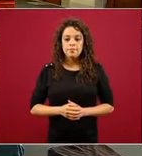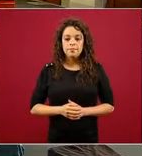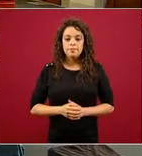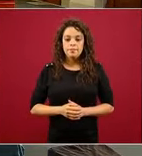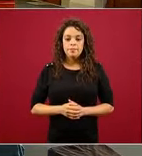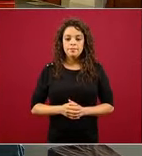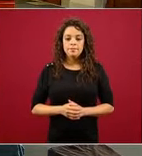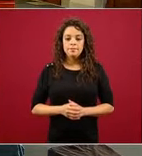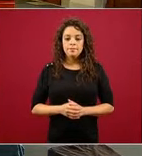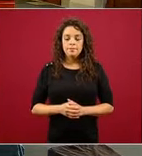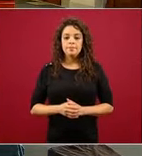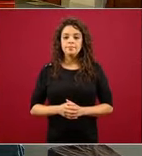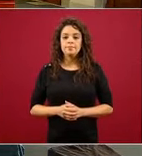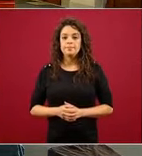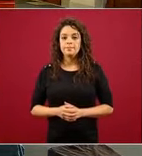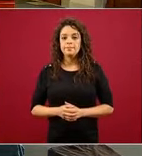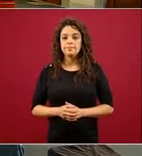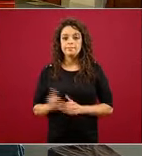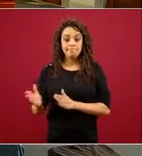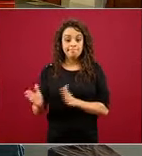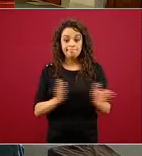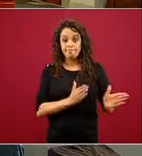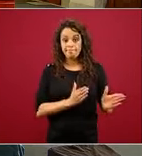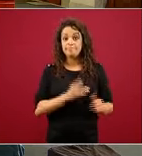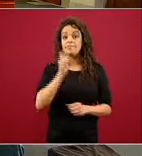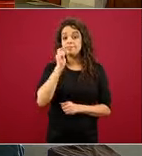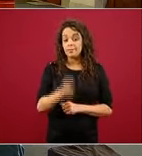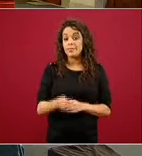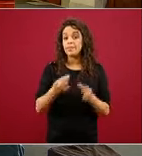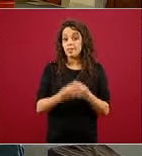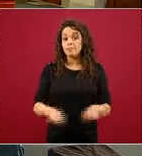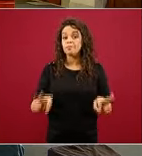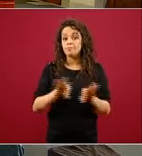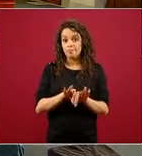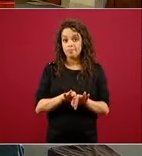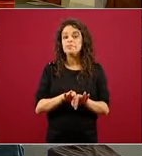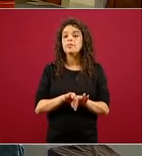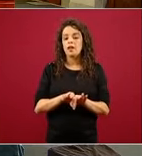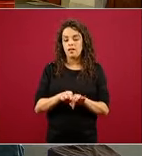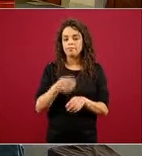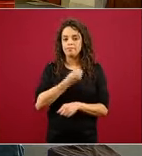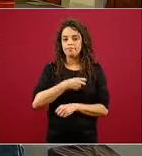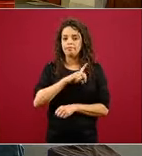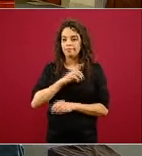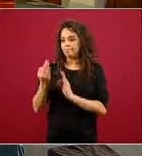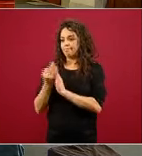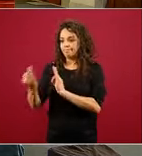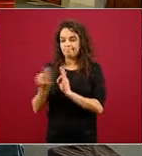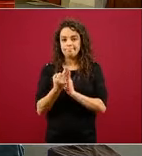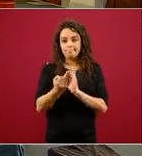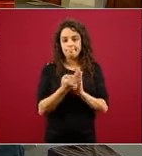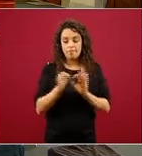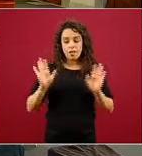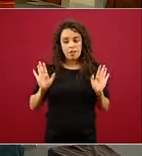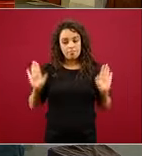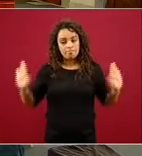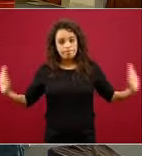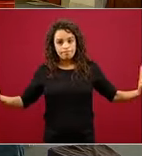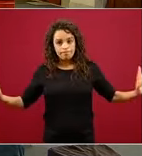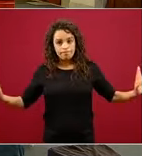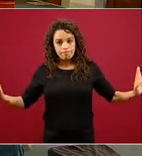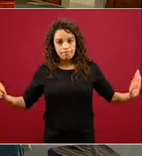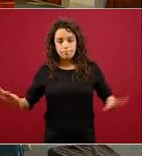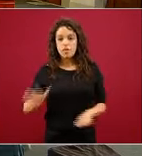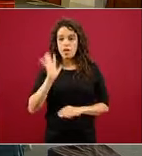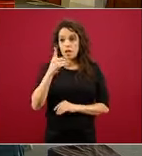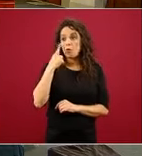No olvidar, además, la sana distancia. Ya vemos en las calles que hay más movilidad, ¿no?